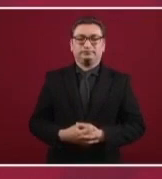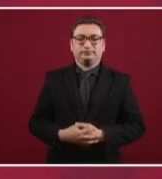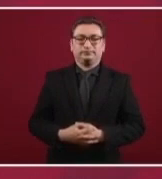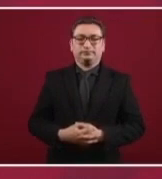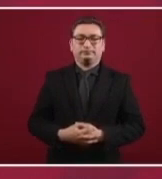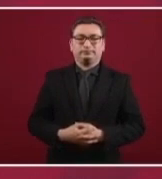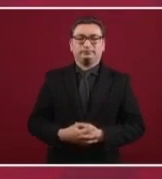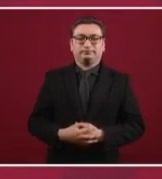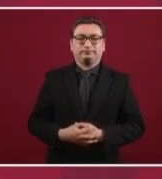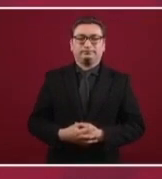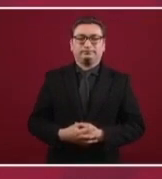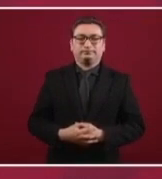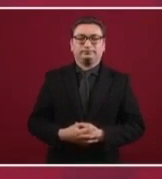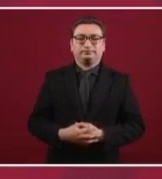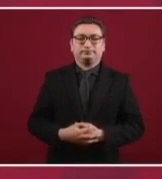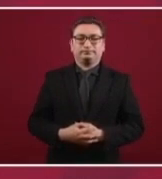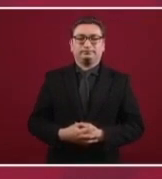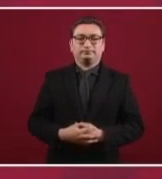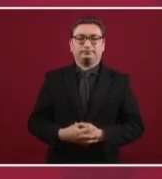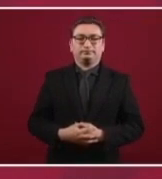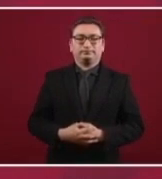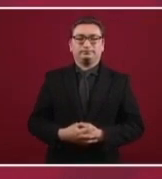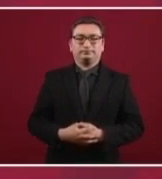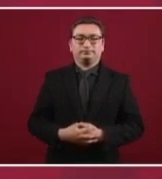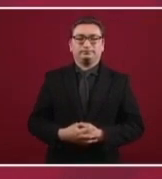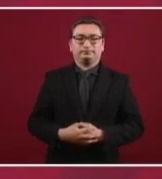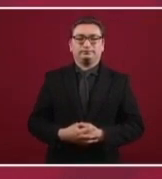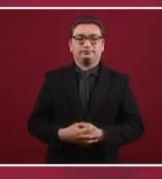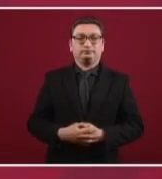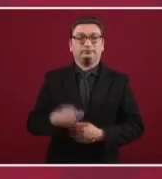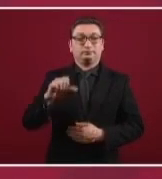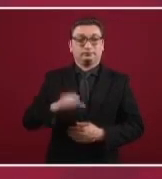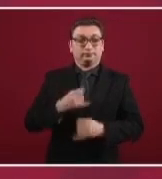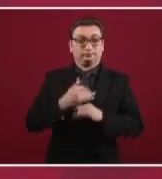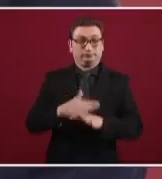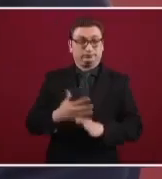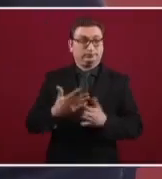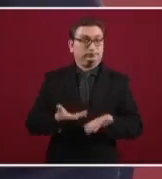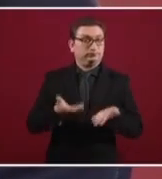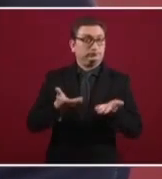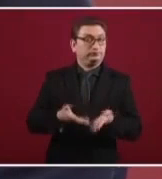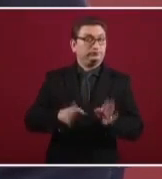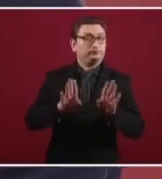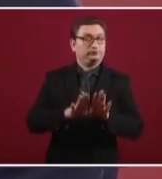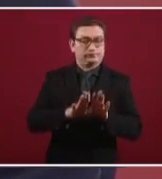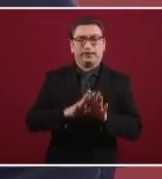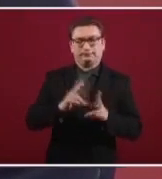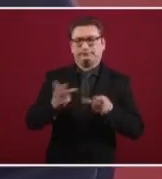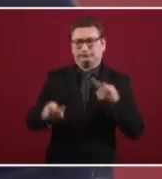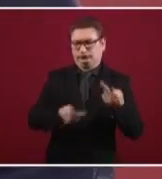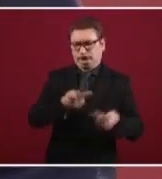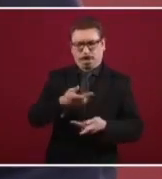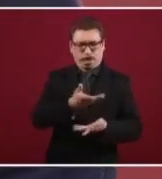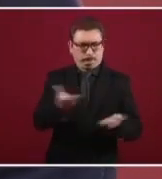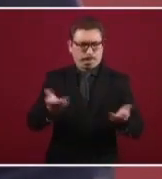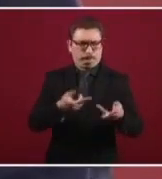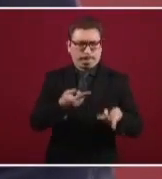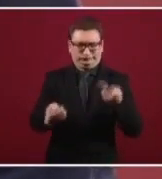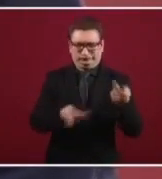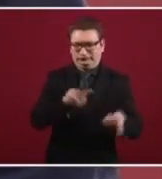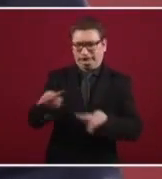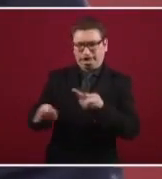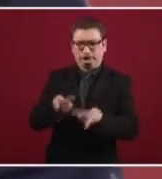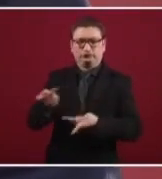vamos a hacerlo en este día con las preguntas de ustedes